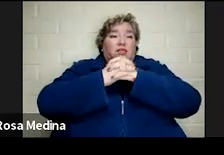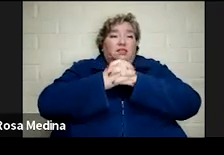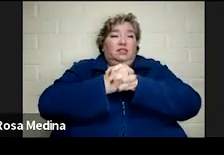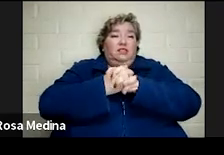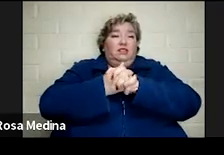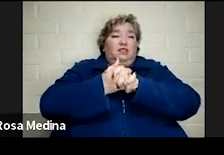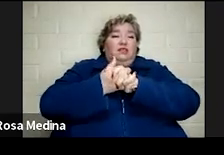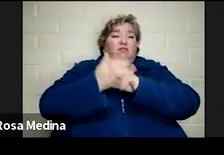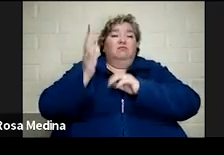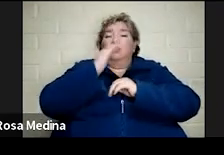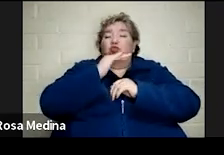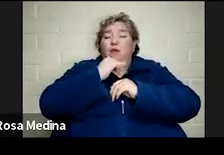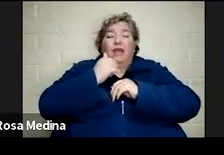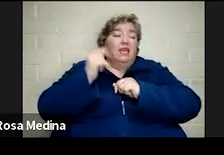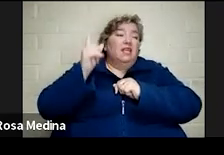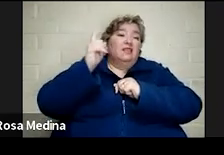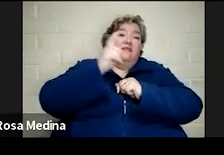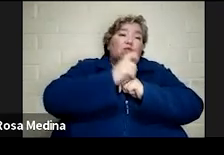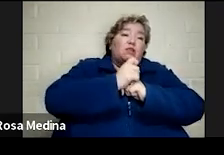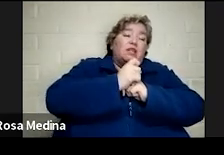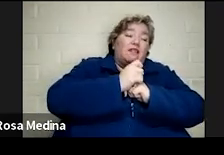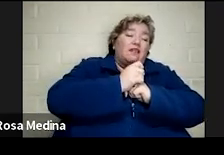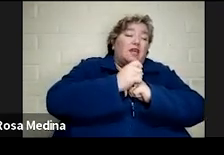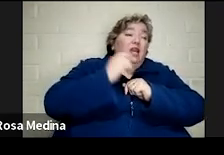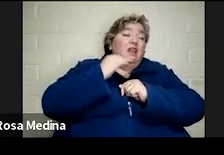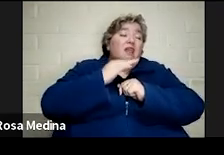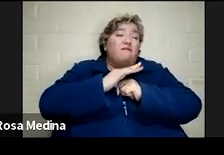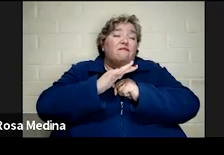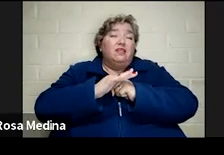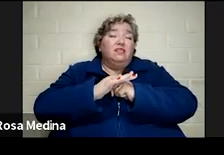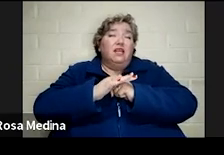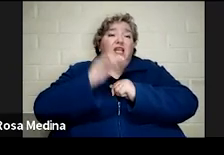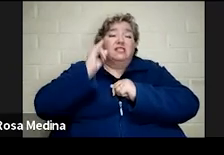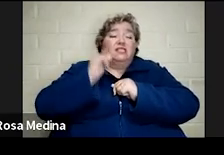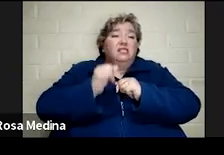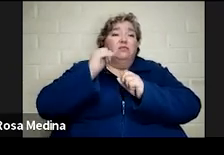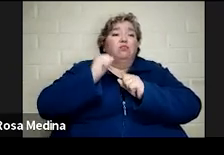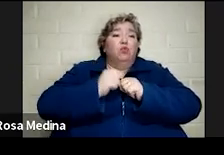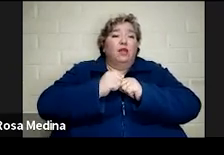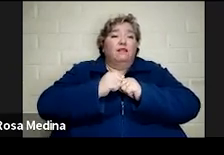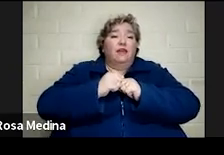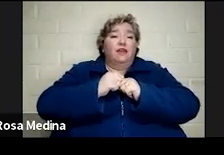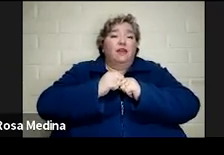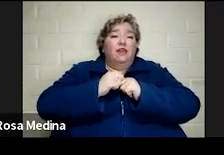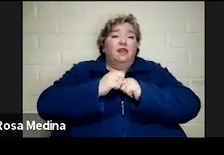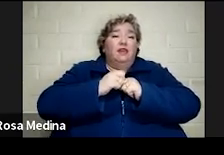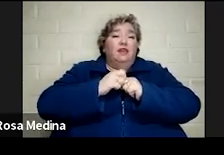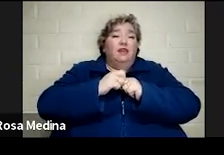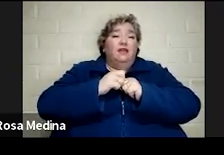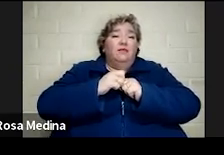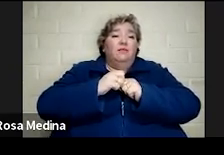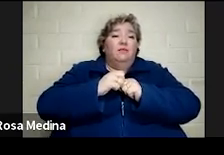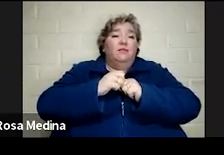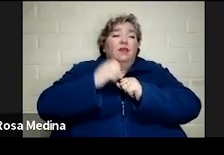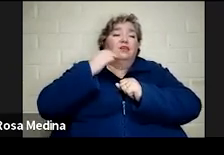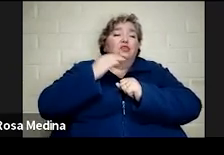no hay mucha dificultad ahí. En la infancia ya se pueden ver más dificultades de impulsividad o de control inhibitorio, que son niños que